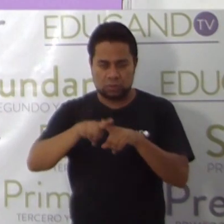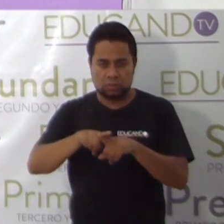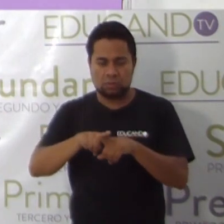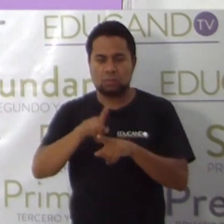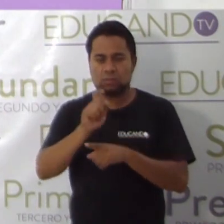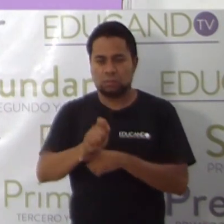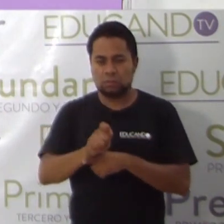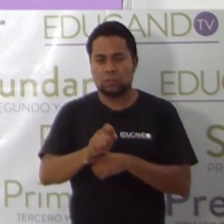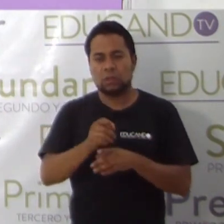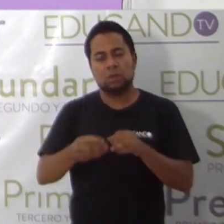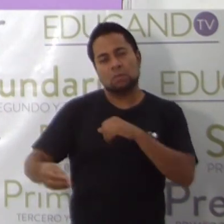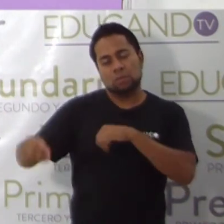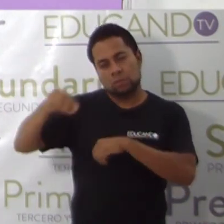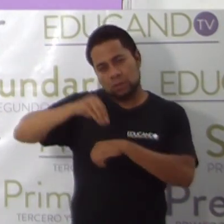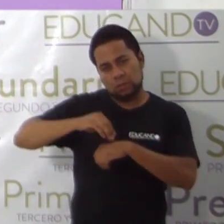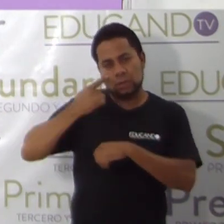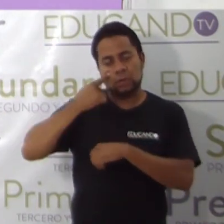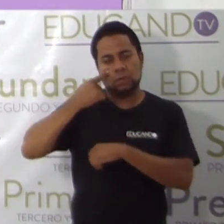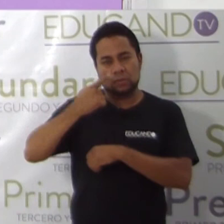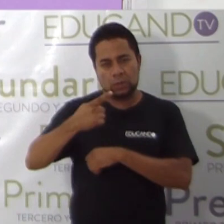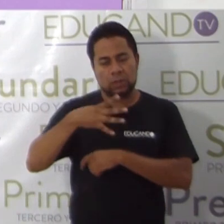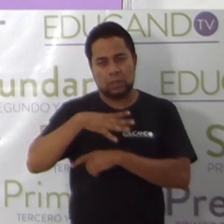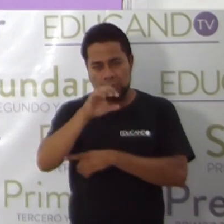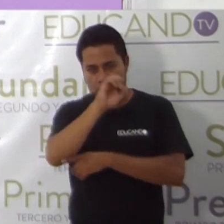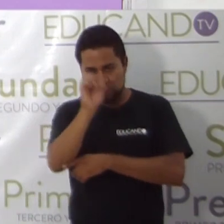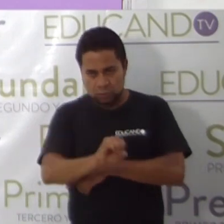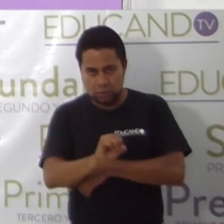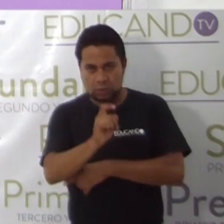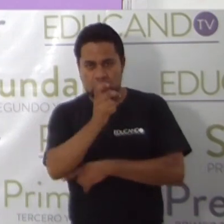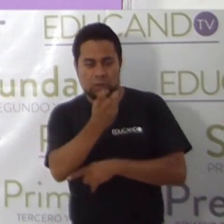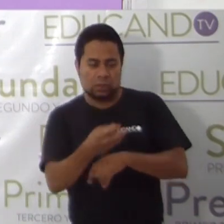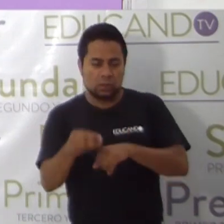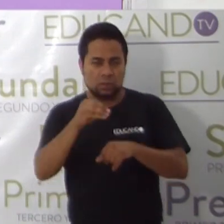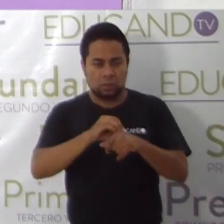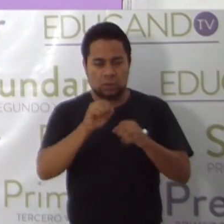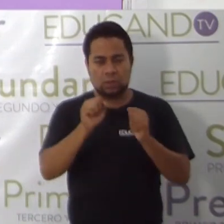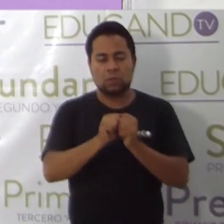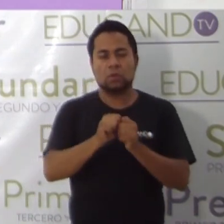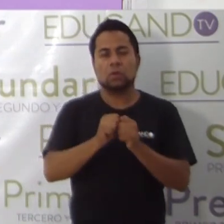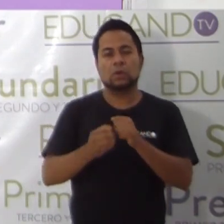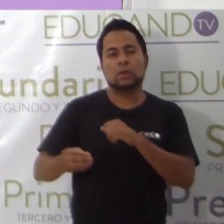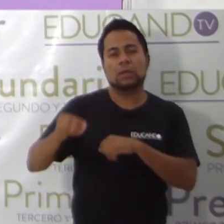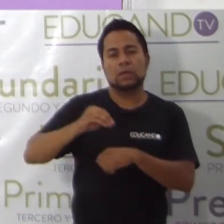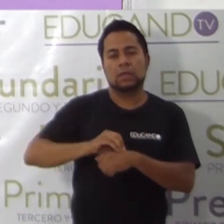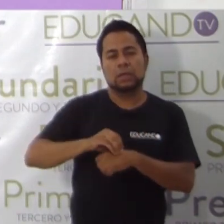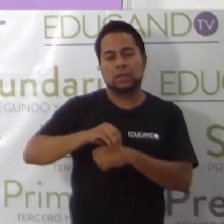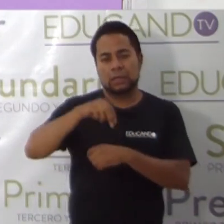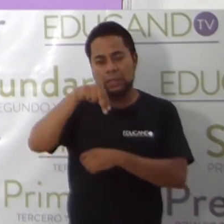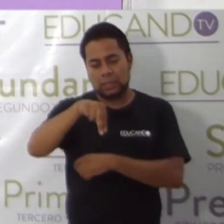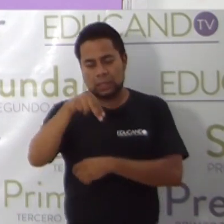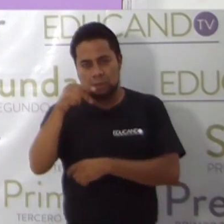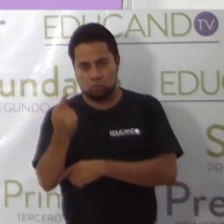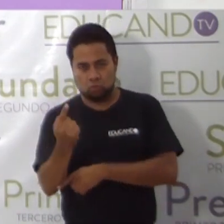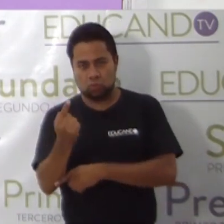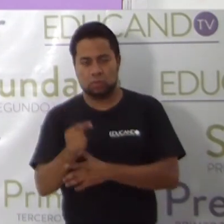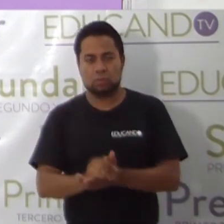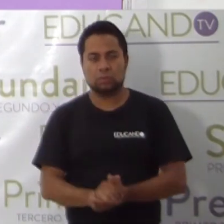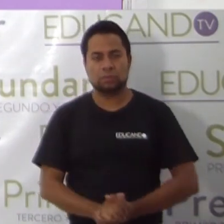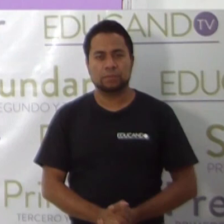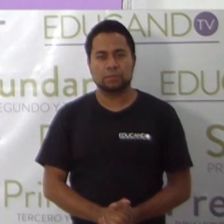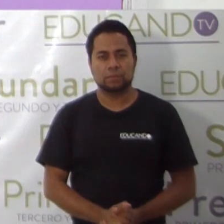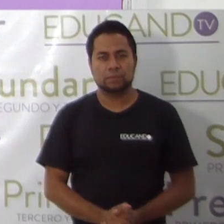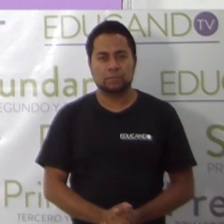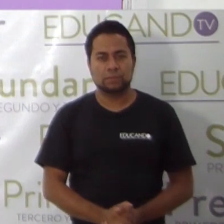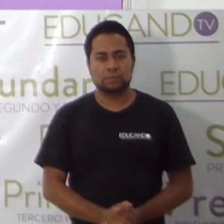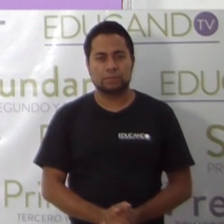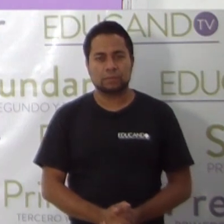Se puede representar en tantos por ciento y se representa por la letra N1, ¿sí?